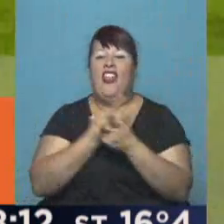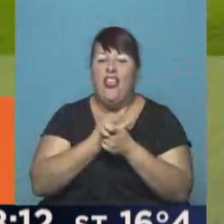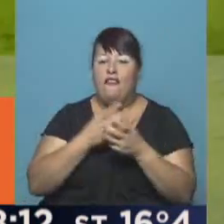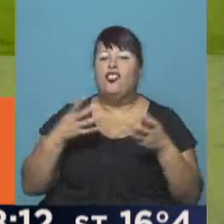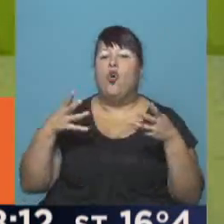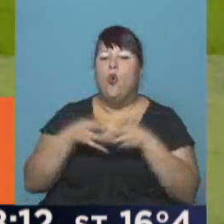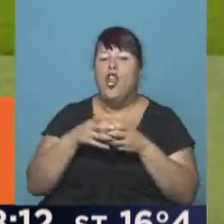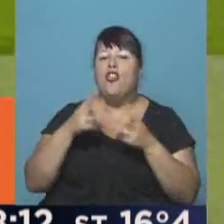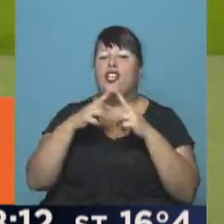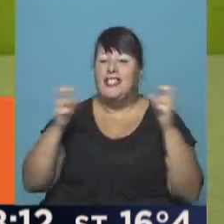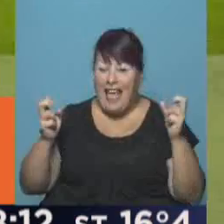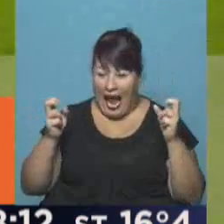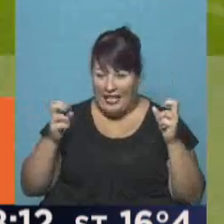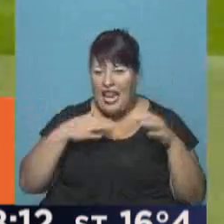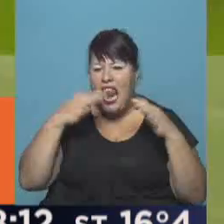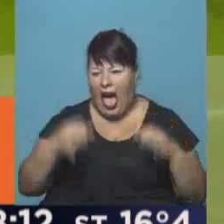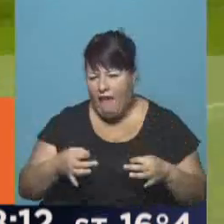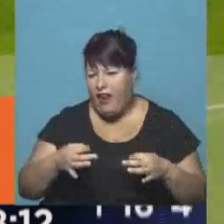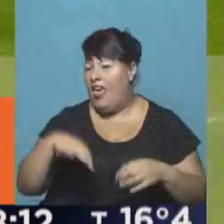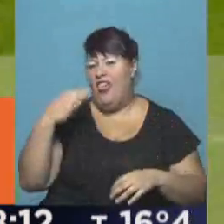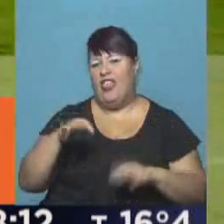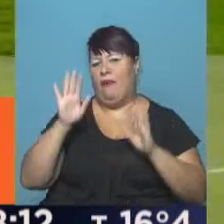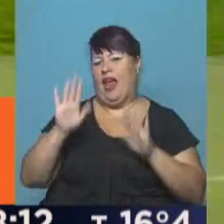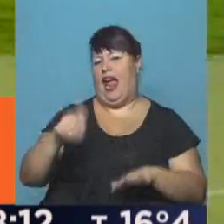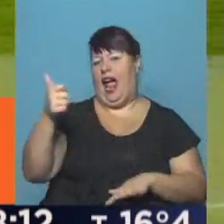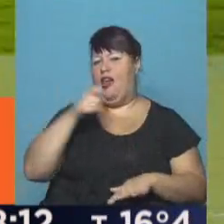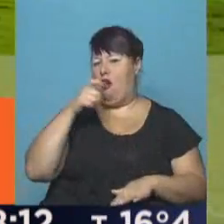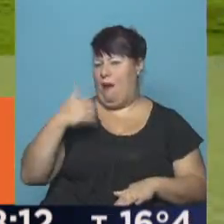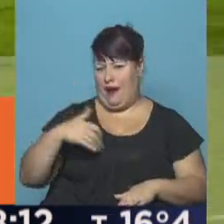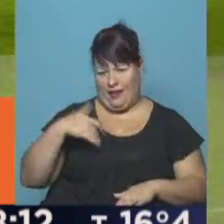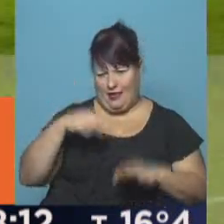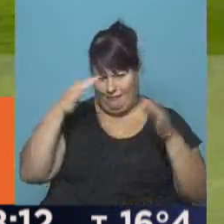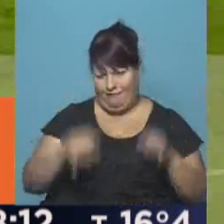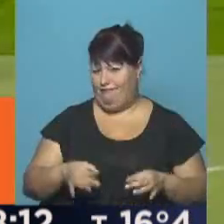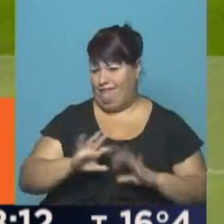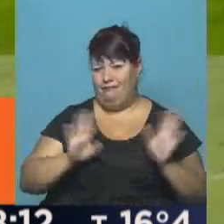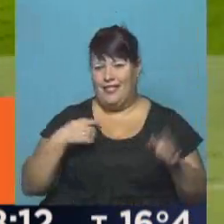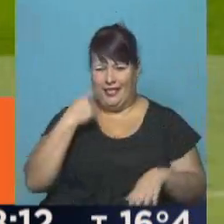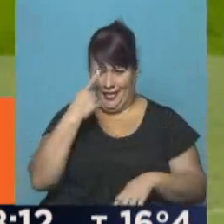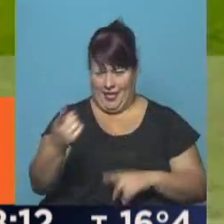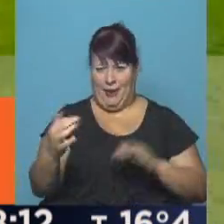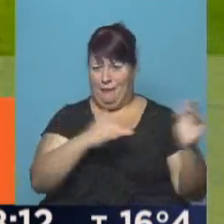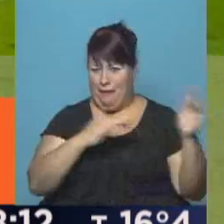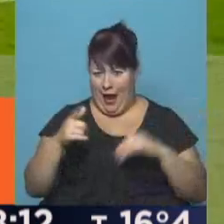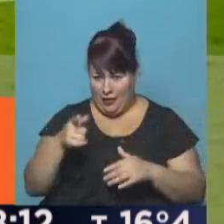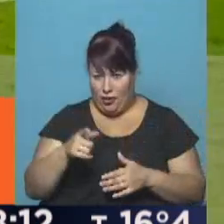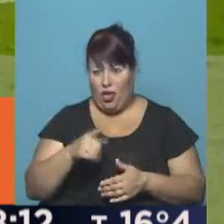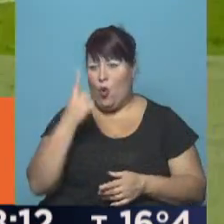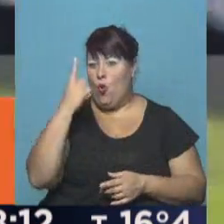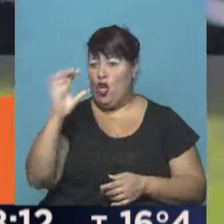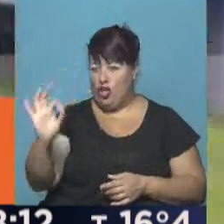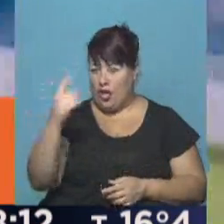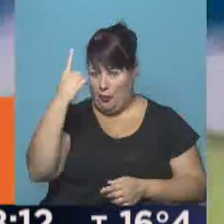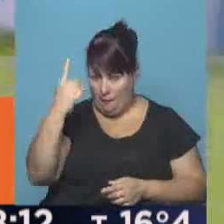de Zárate, la verdad mereció quedarse en la Copa Argentina, esto es un hecho de la realidad, estamos viendo lo que fue el